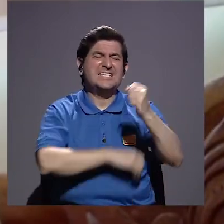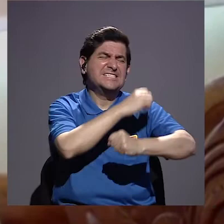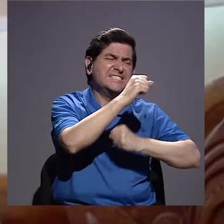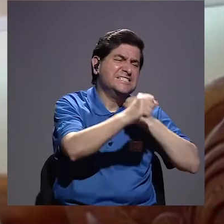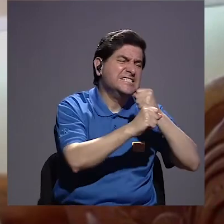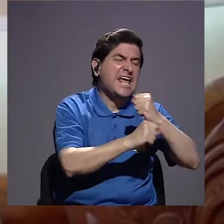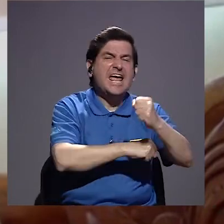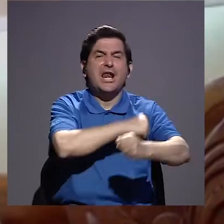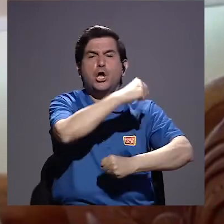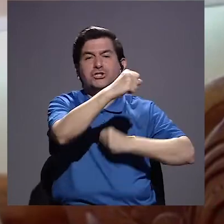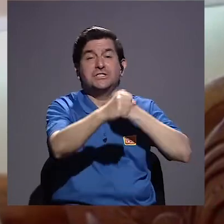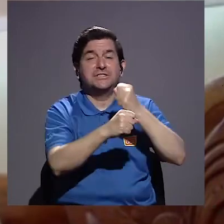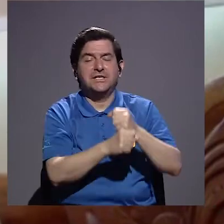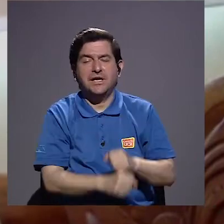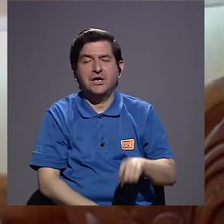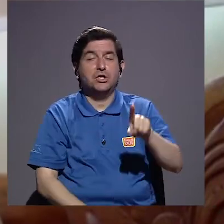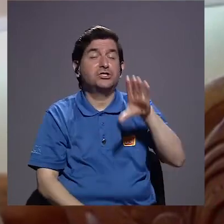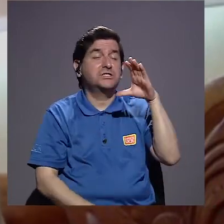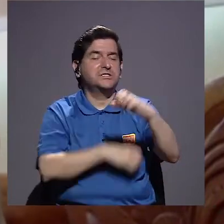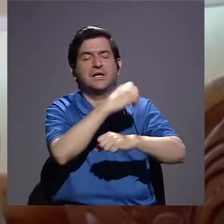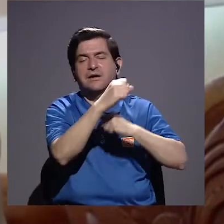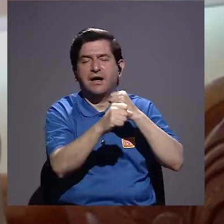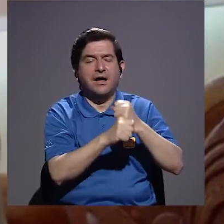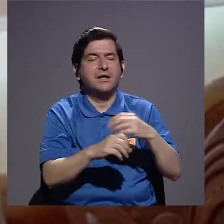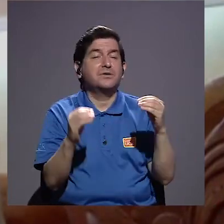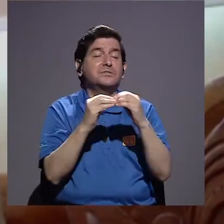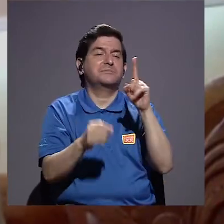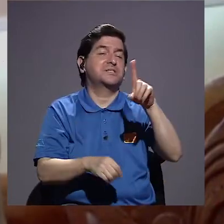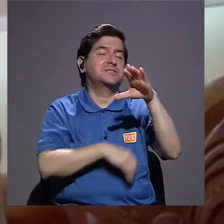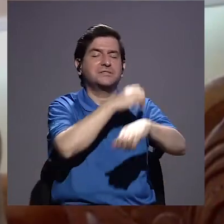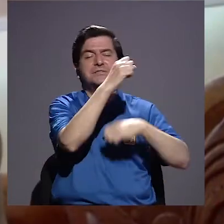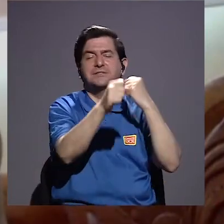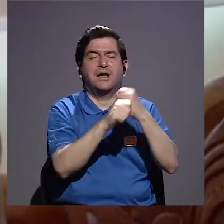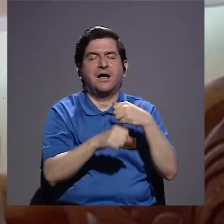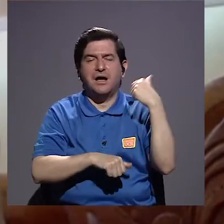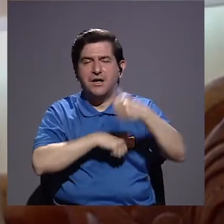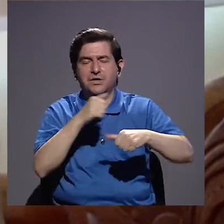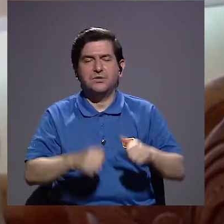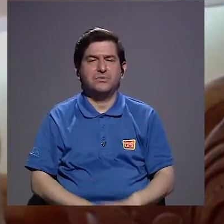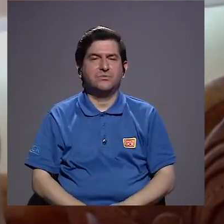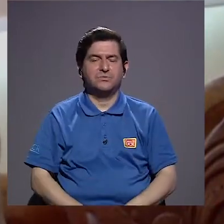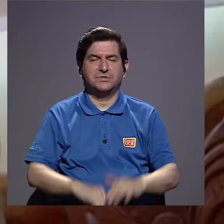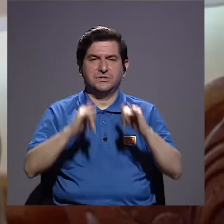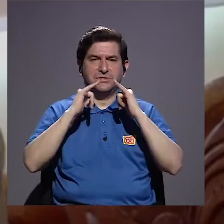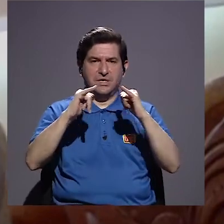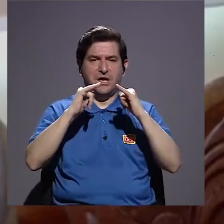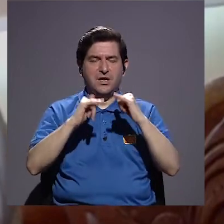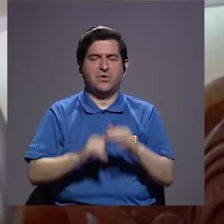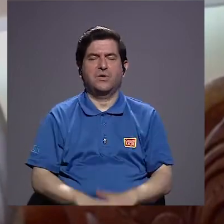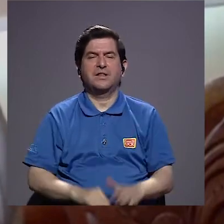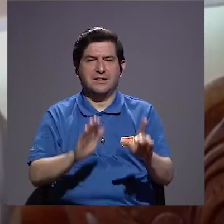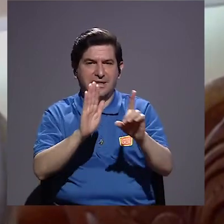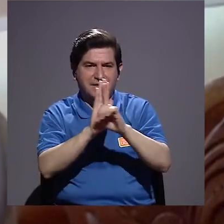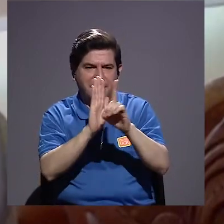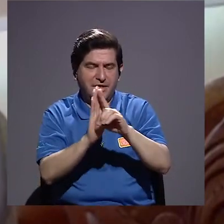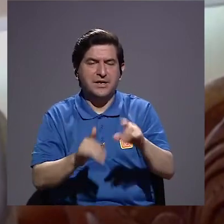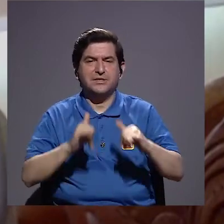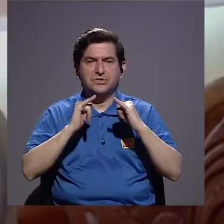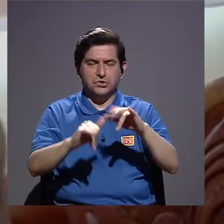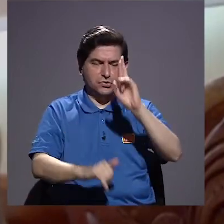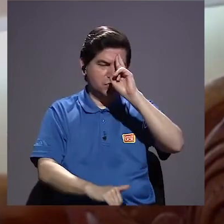siglos, porque en realidad son siglos ya, peleando por la igualdad de derechos y por la igualdad de